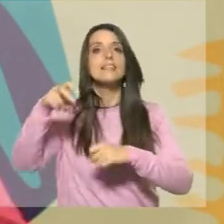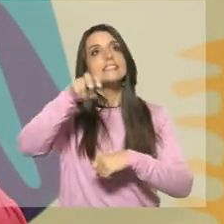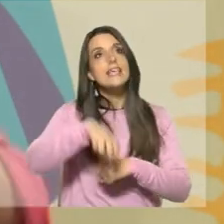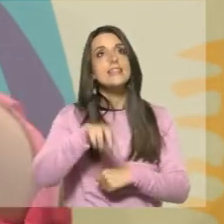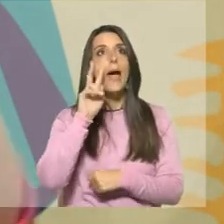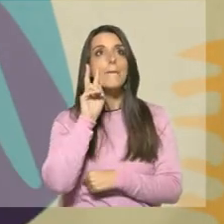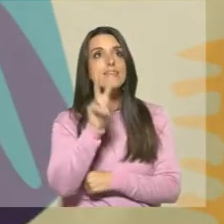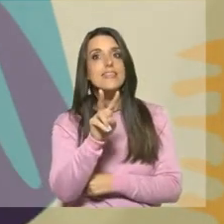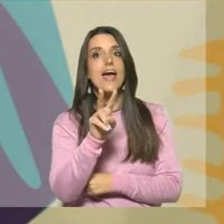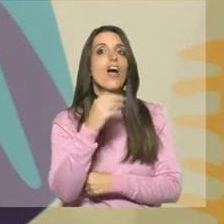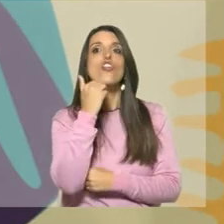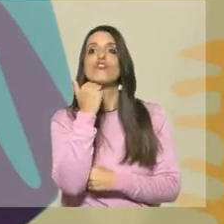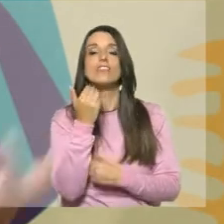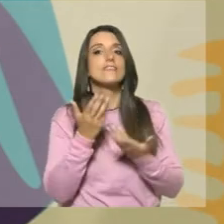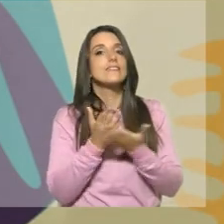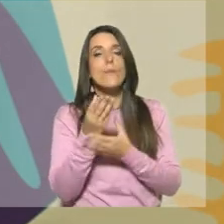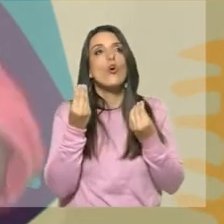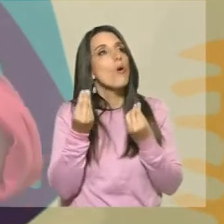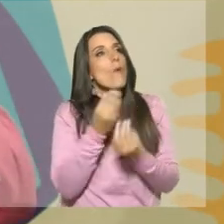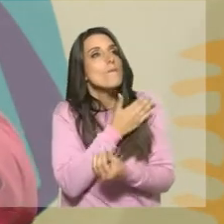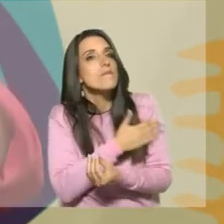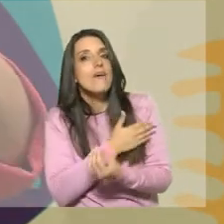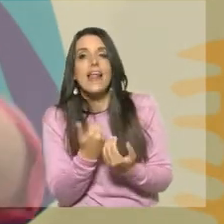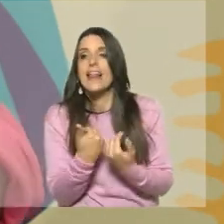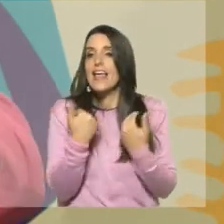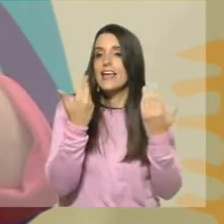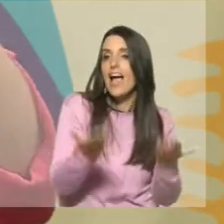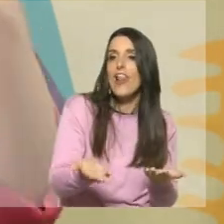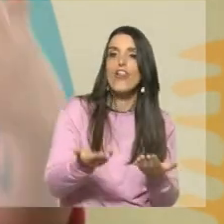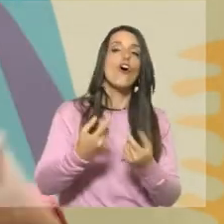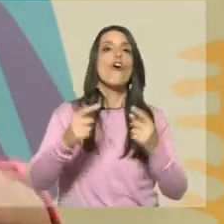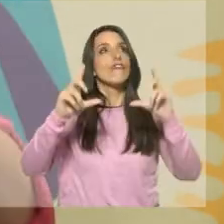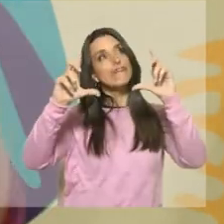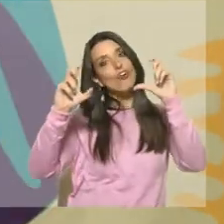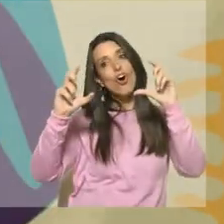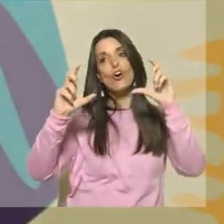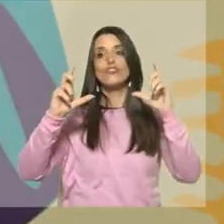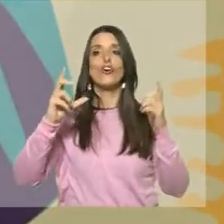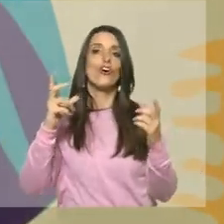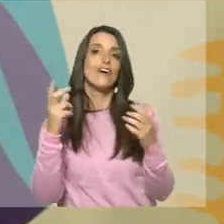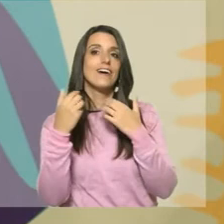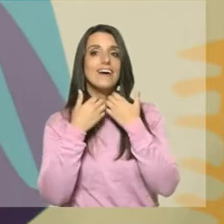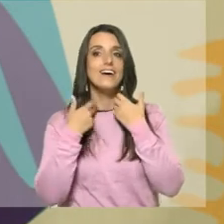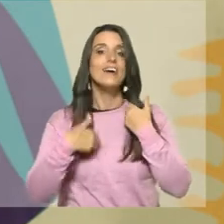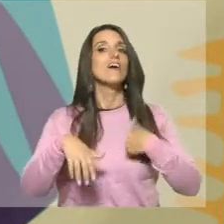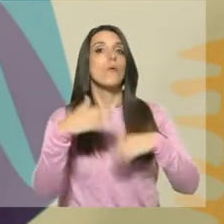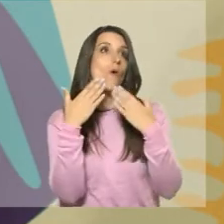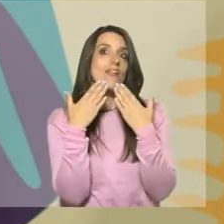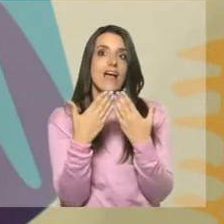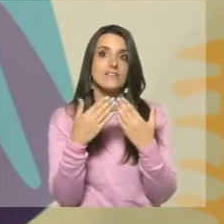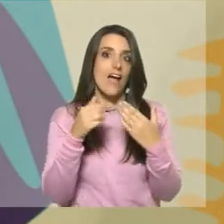teatro, lo tratamos de agasajar con regalitos, con sacarnos fotos a la salida, agradecer, porque